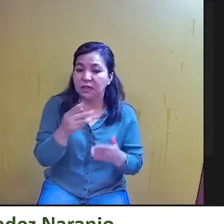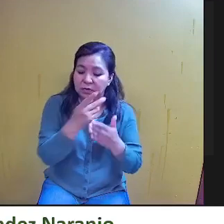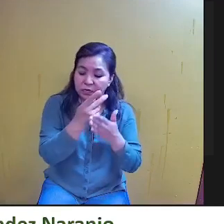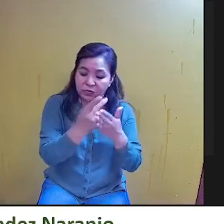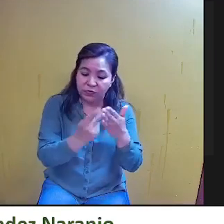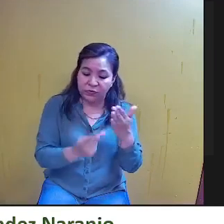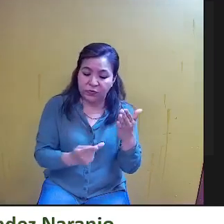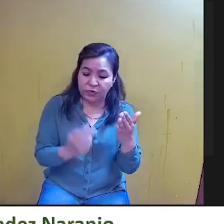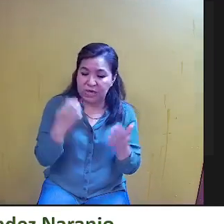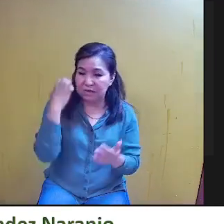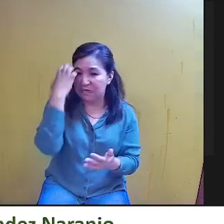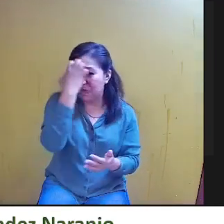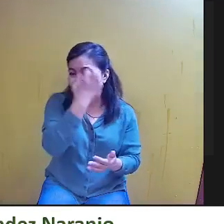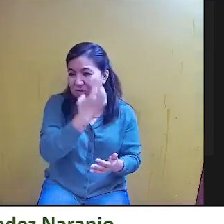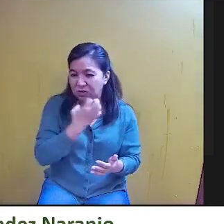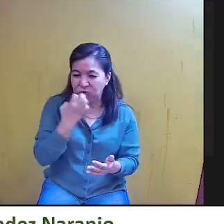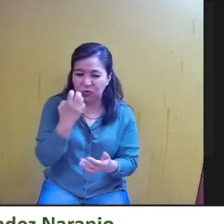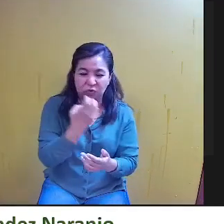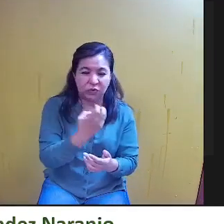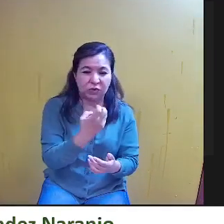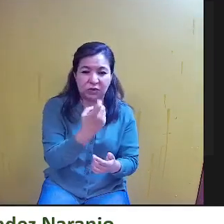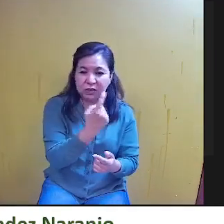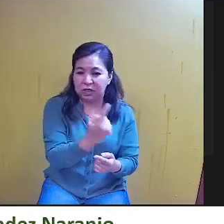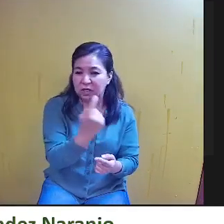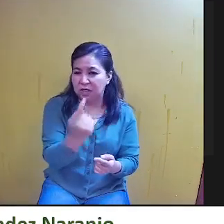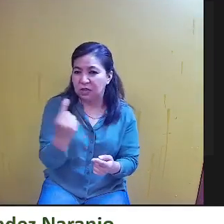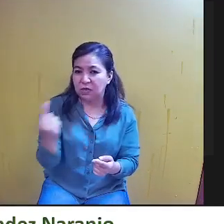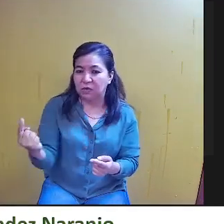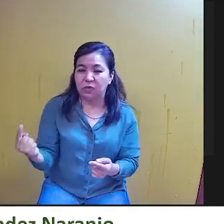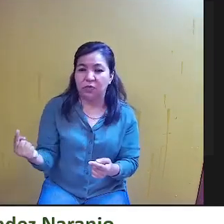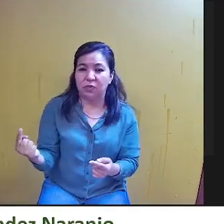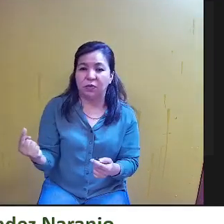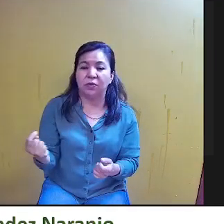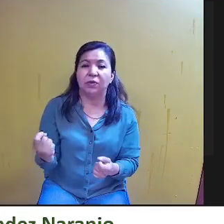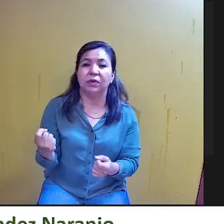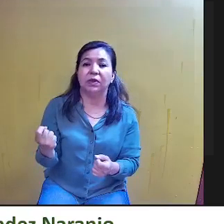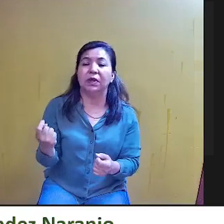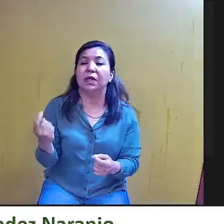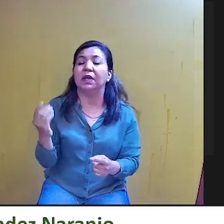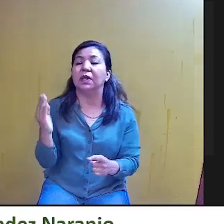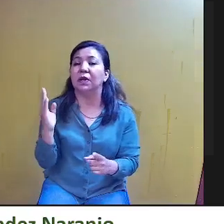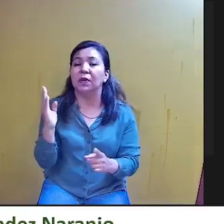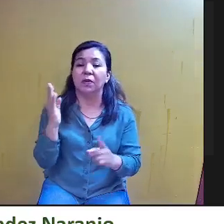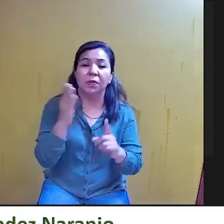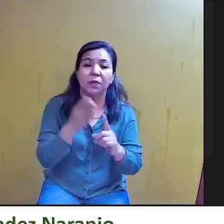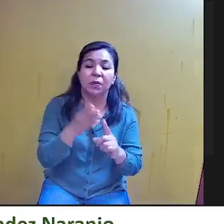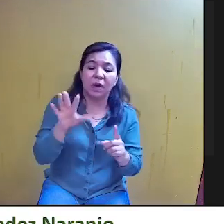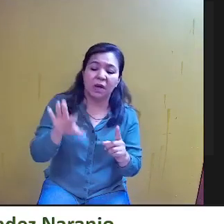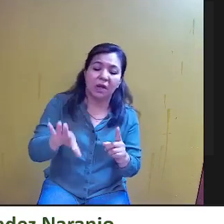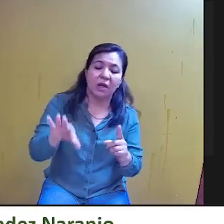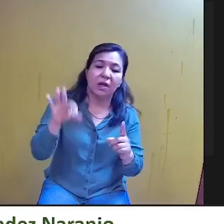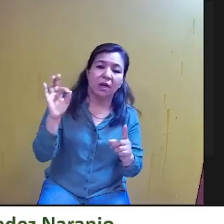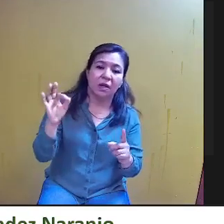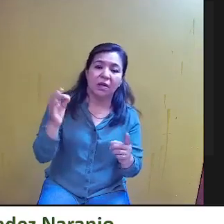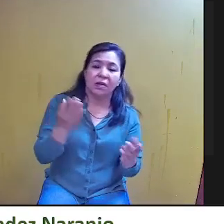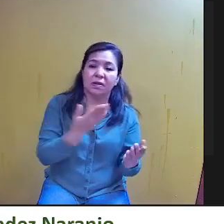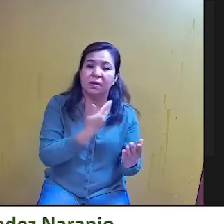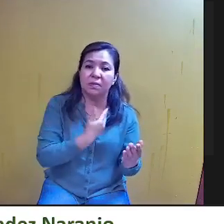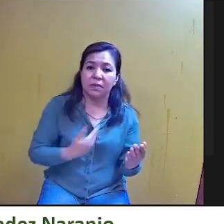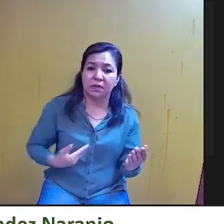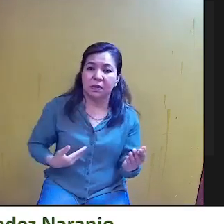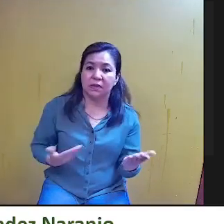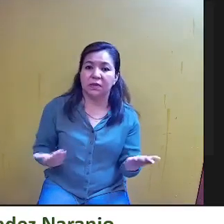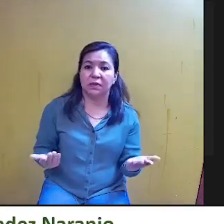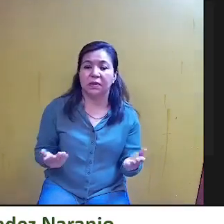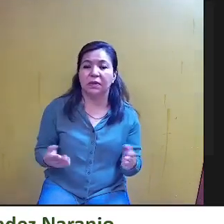evaluaciones obtenidas en cada caso, pero no es posible desprender una conducta que ordene directamente ser electo consejero propietario o suplente